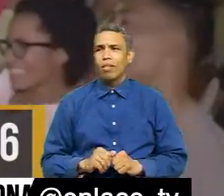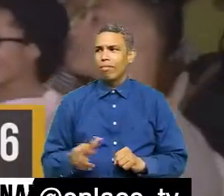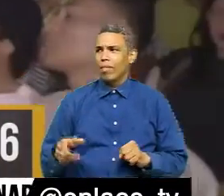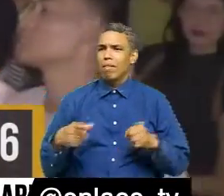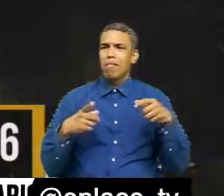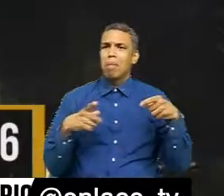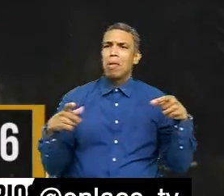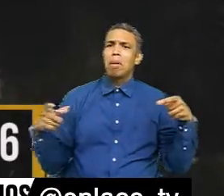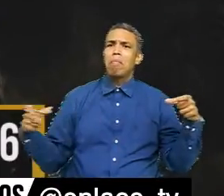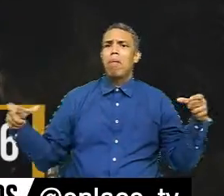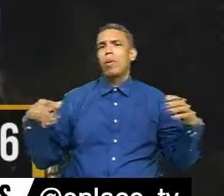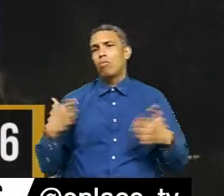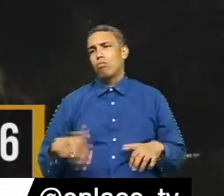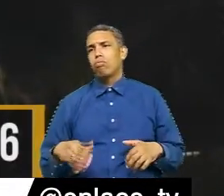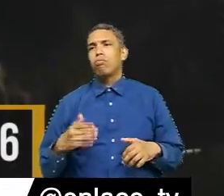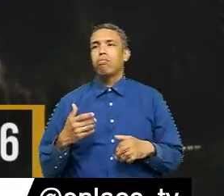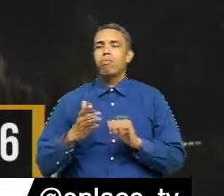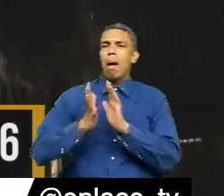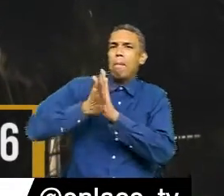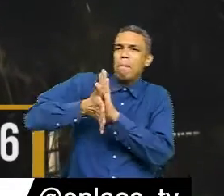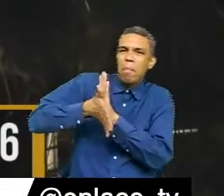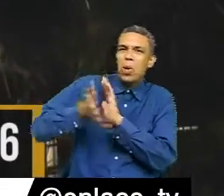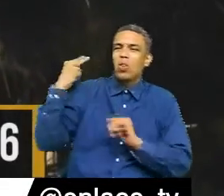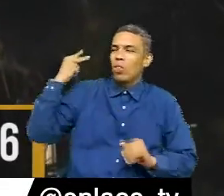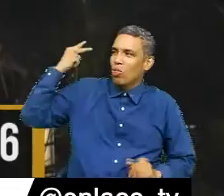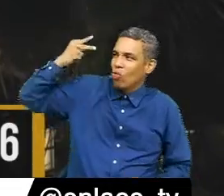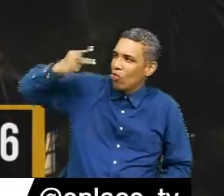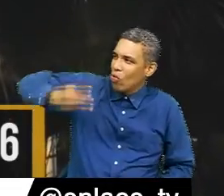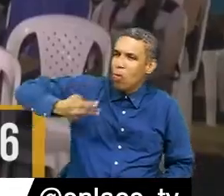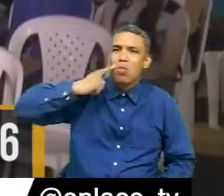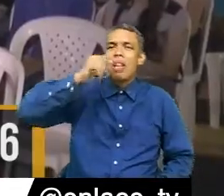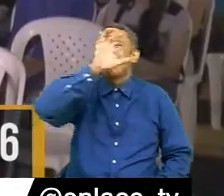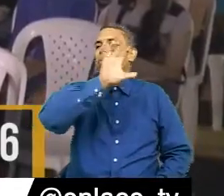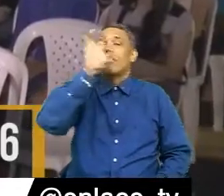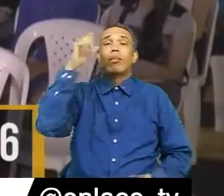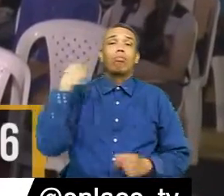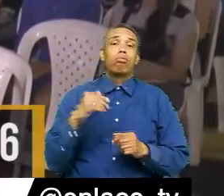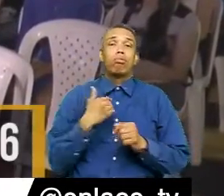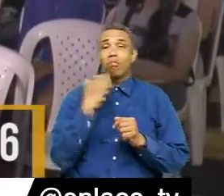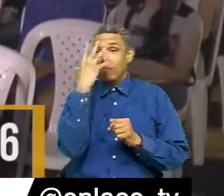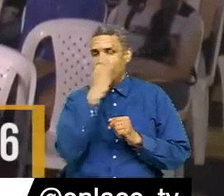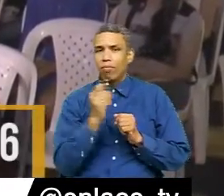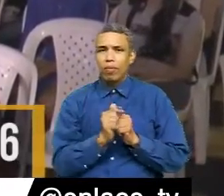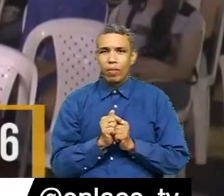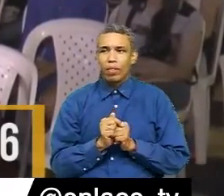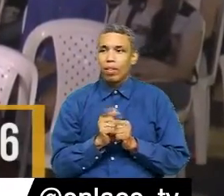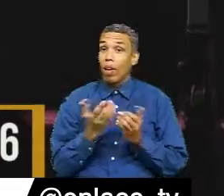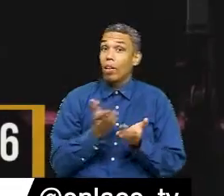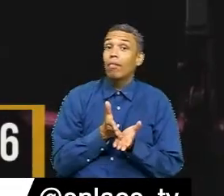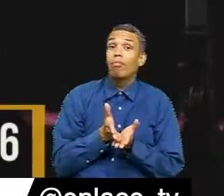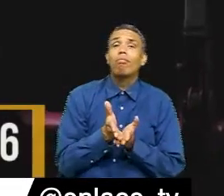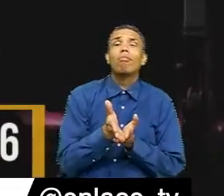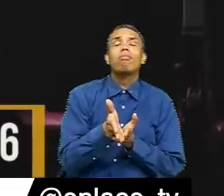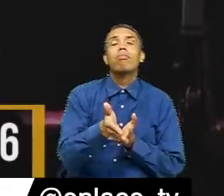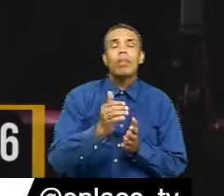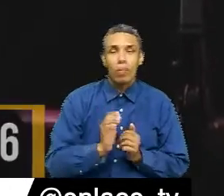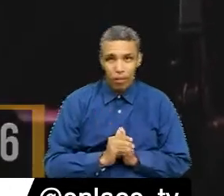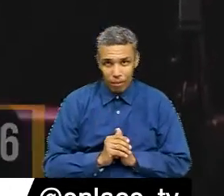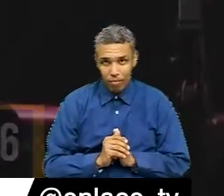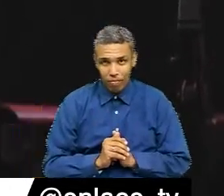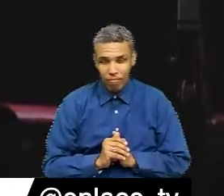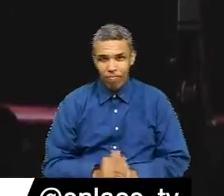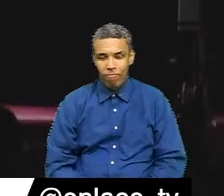que se está dando un banquete de historias pues del mejor nivel. Abra Palabra continúa con sus respectivas actividades programadas en la